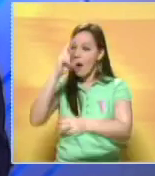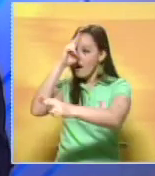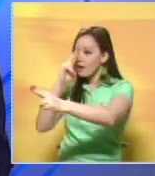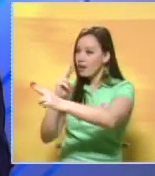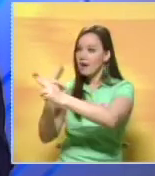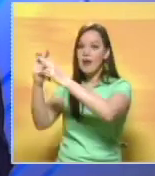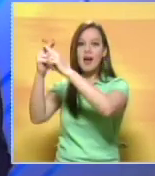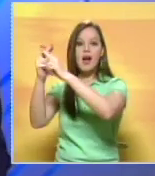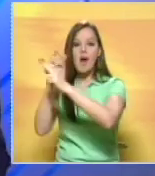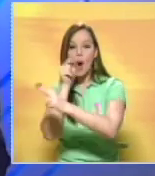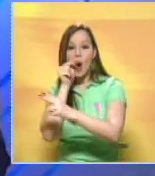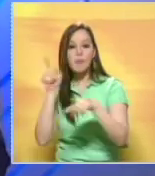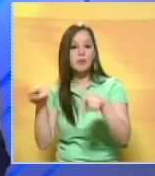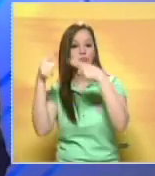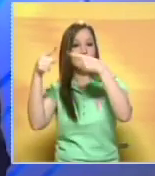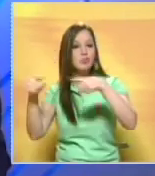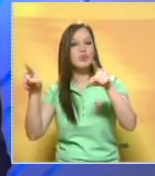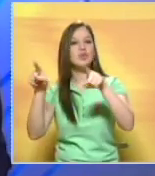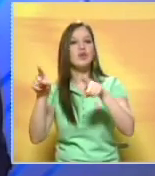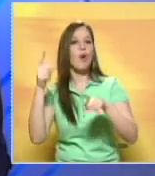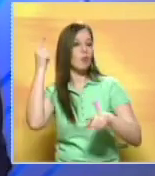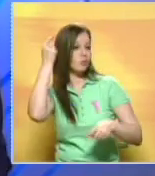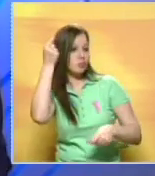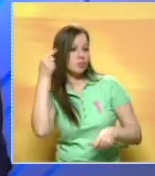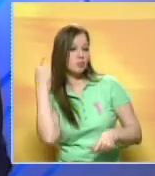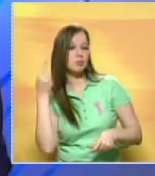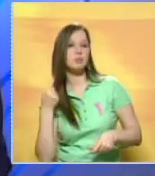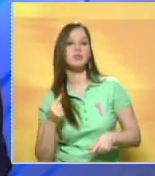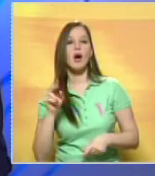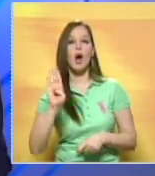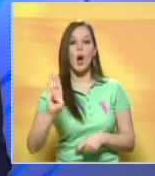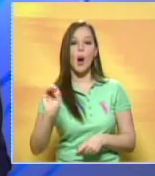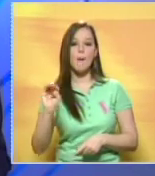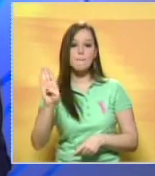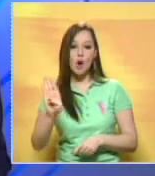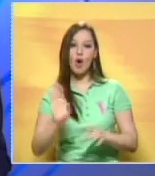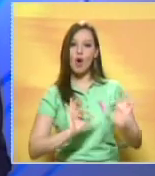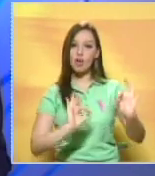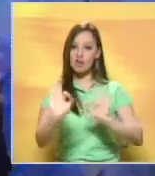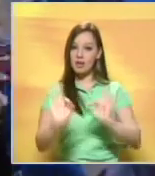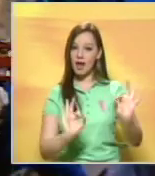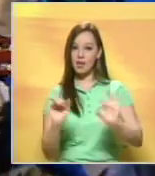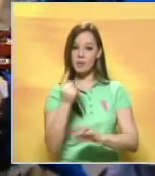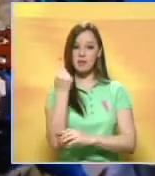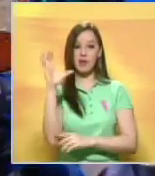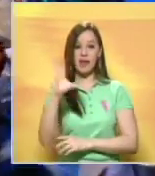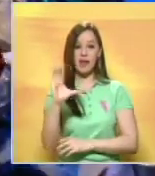tributo al legendario músico jamaiquino Bob Marley con un concierto en el Teatro Principal de Caracas.